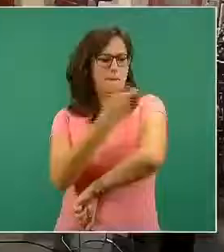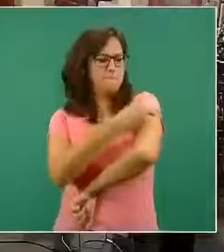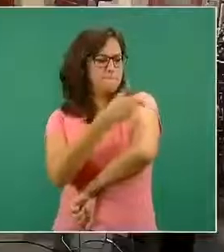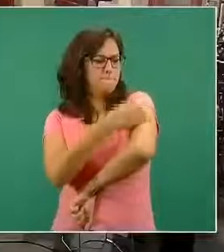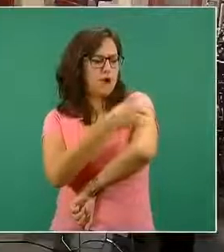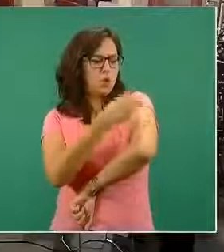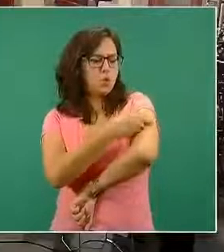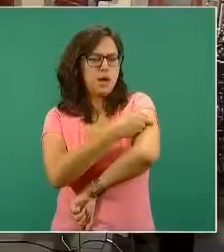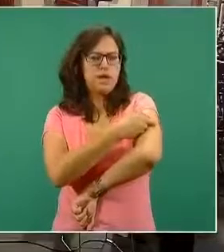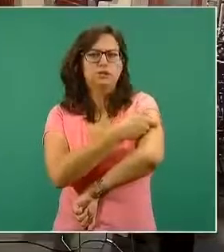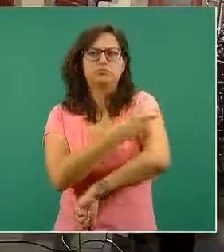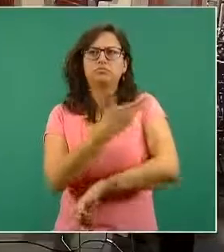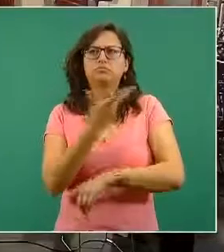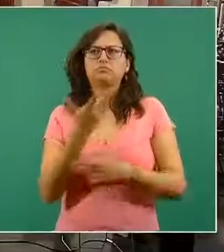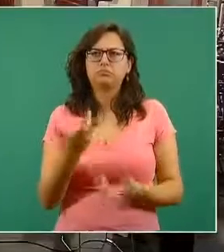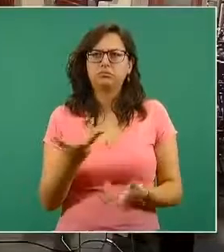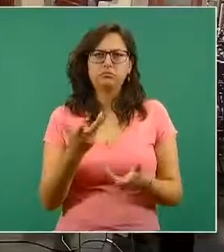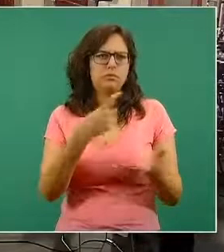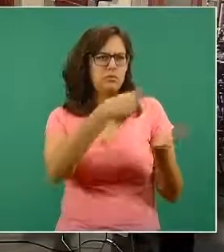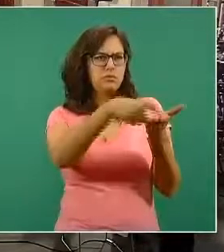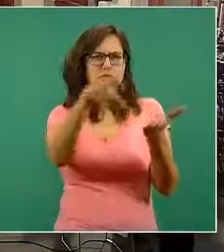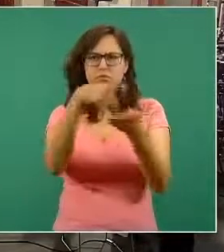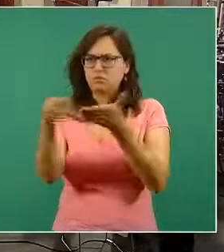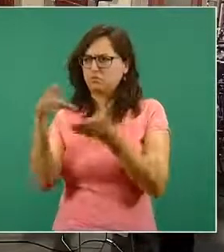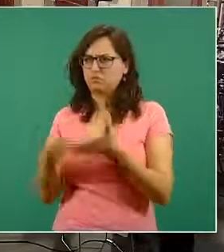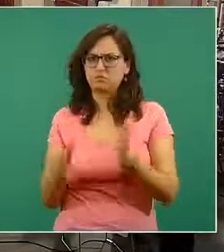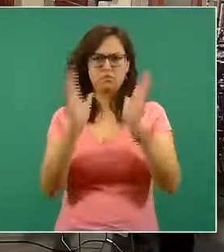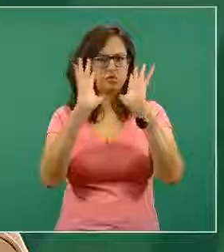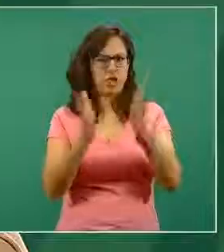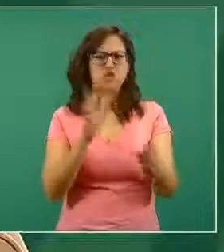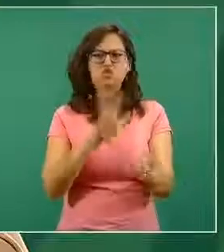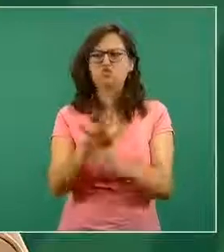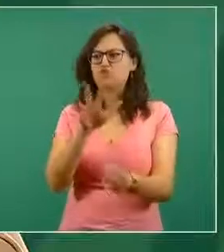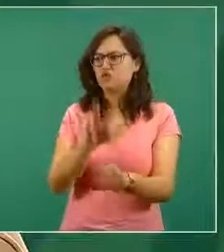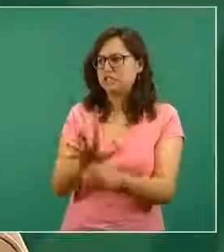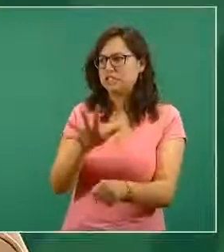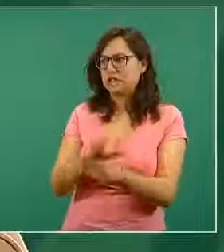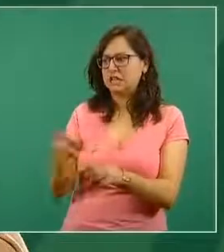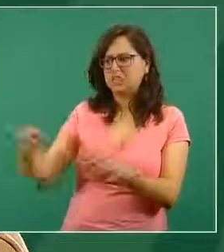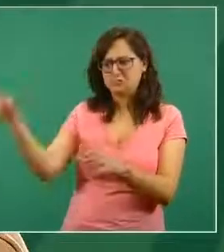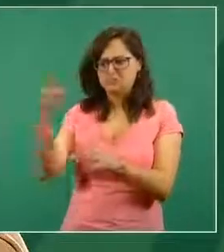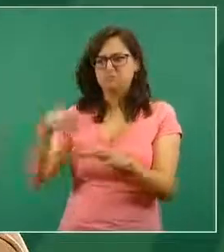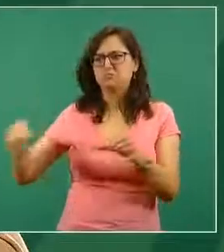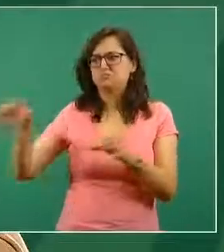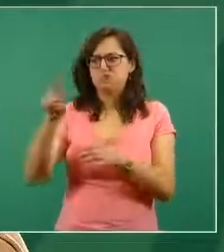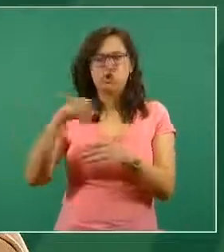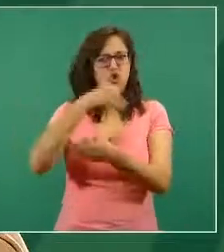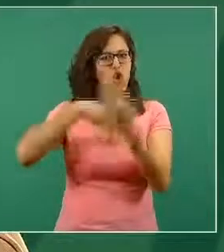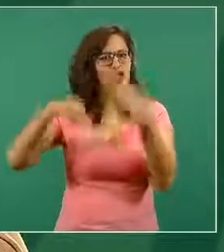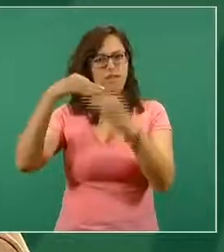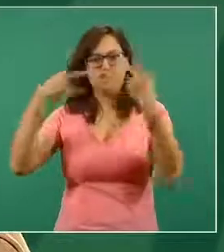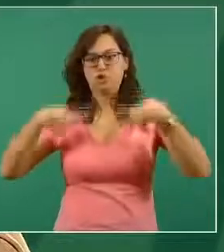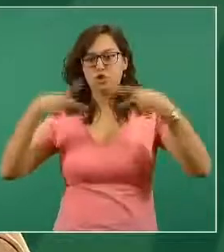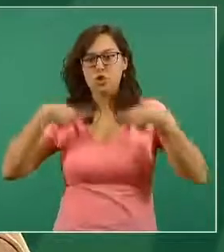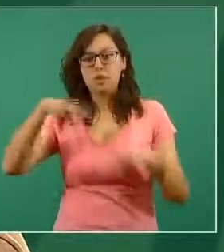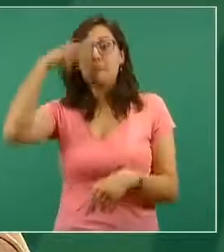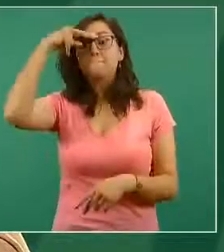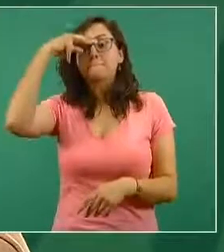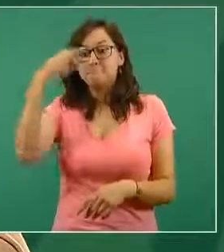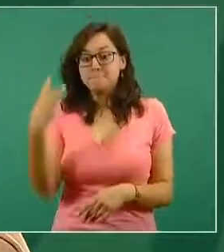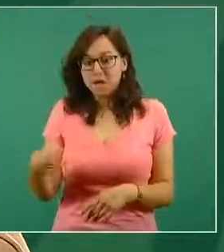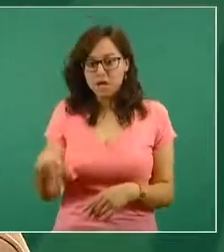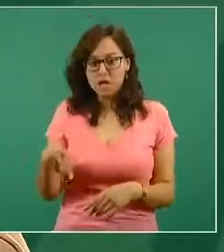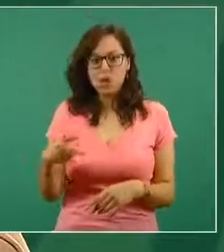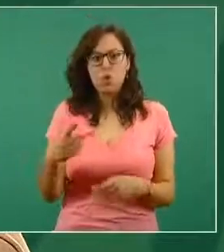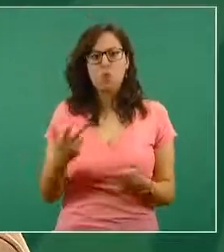no ha regresado. Justo esa pregunta en particular sí tendría que responderla él, dado que él o el